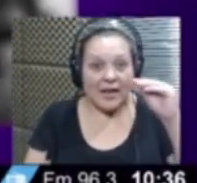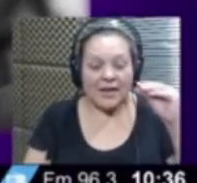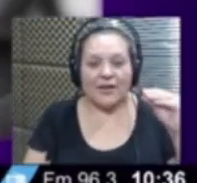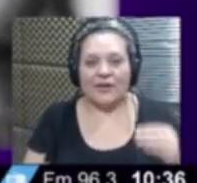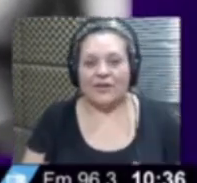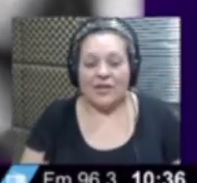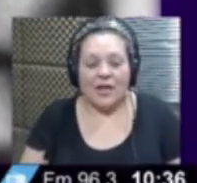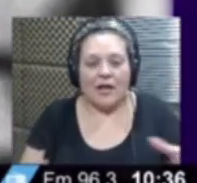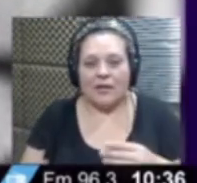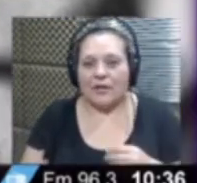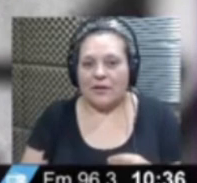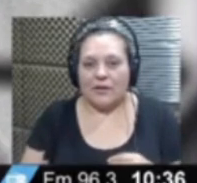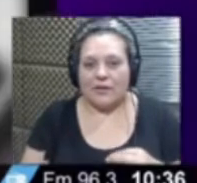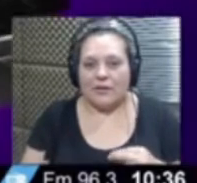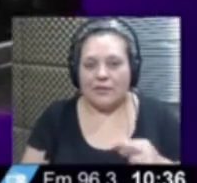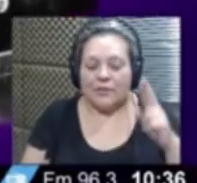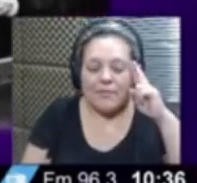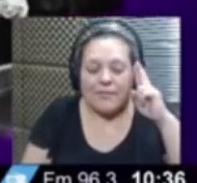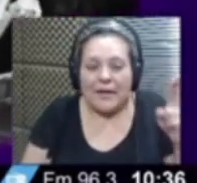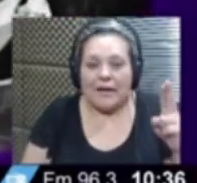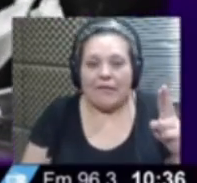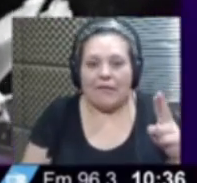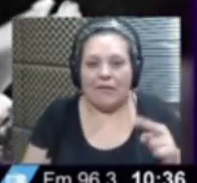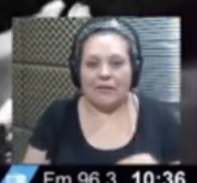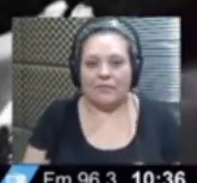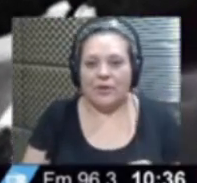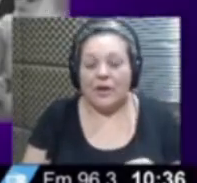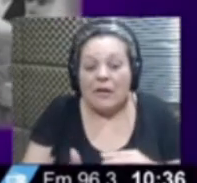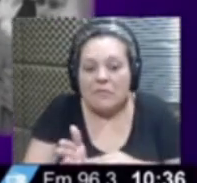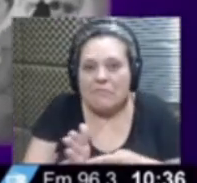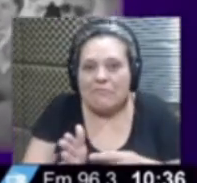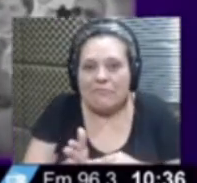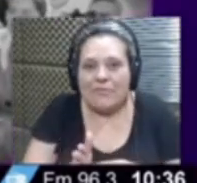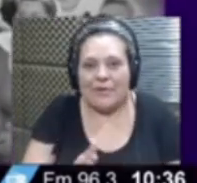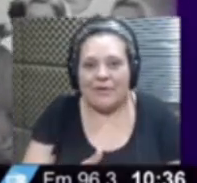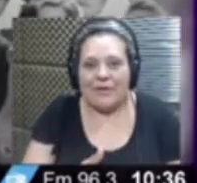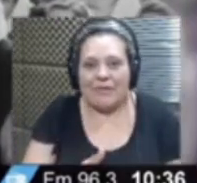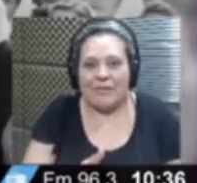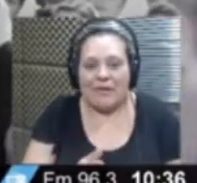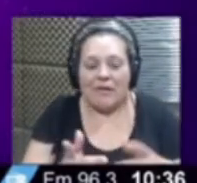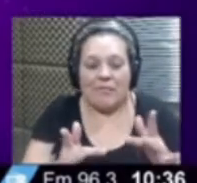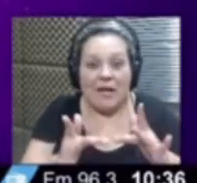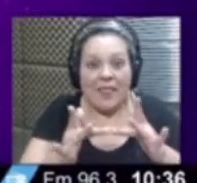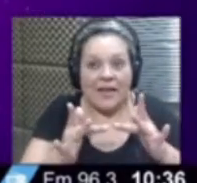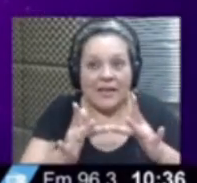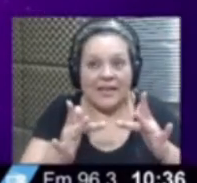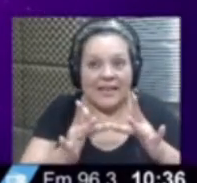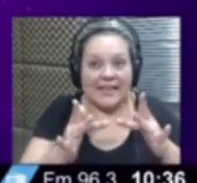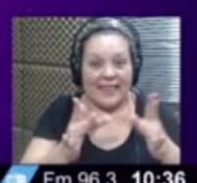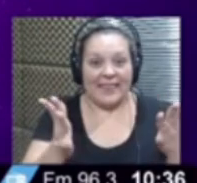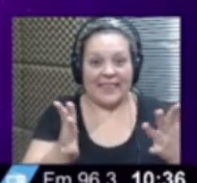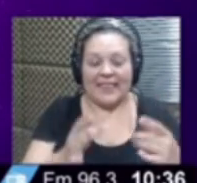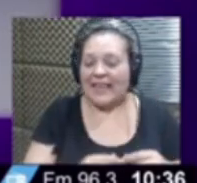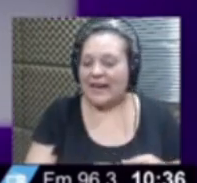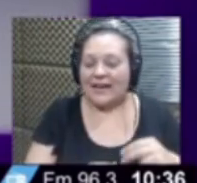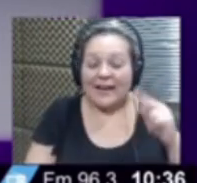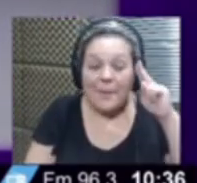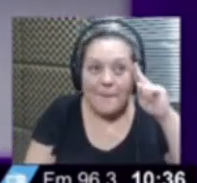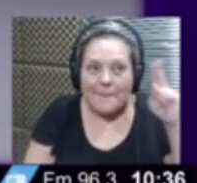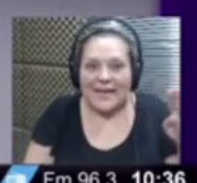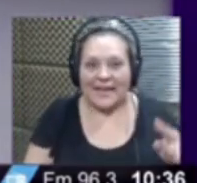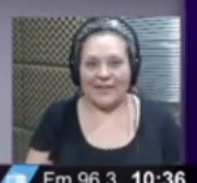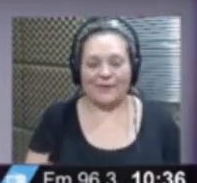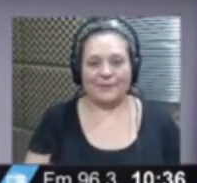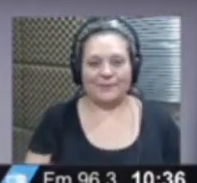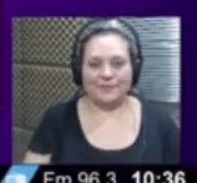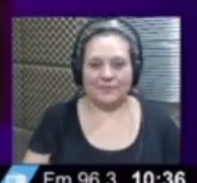mala conexión. Ay, no, qué Ha sido perdón. mi culpa, ha sido Qué mi culpa. perdón. Lo único que falta es que uno tenga la culpa, uno, vos, nosotras, todas tengamos la